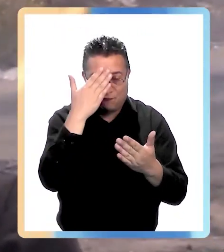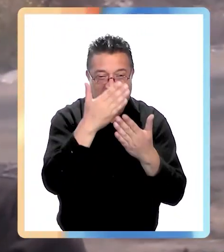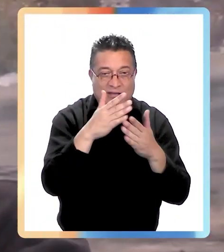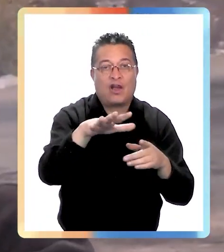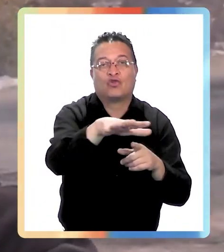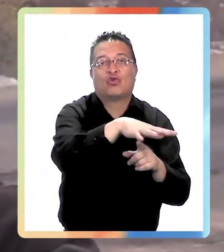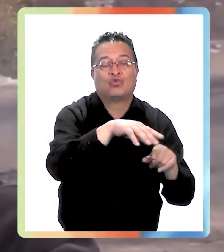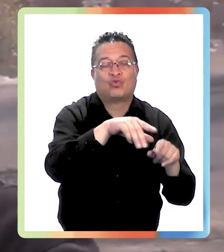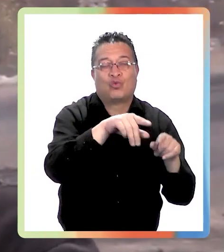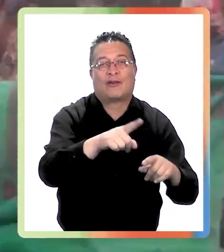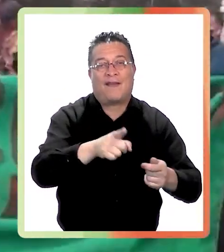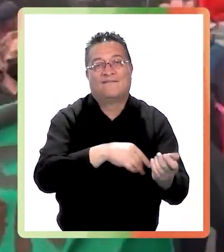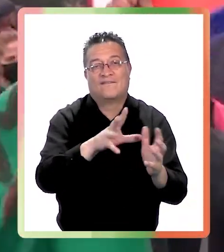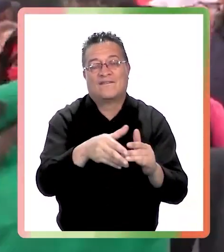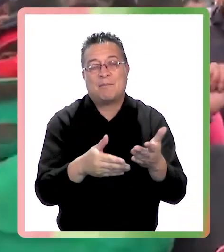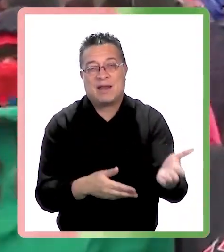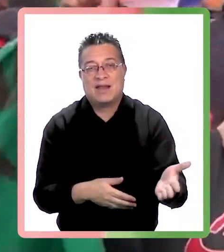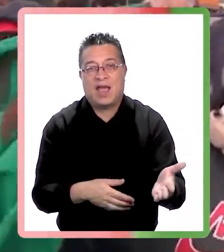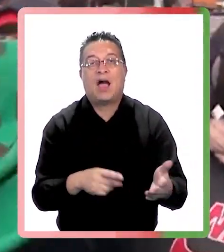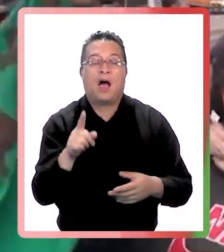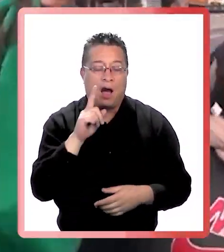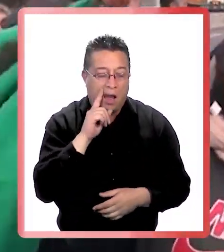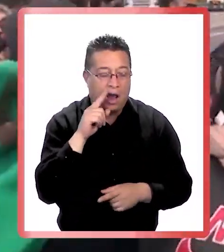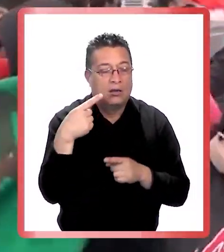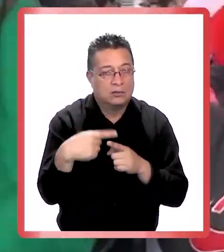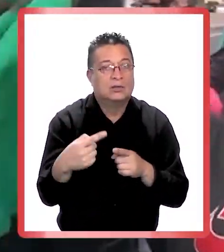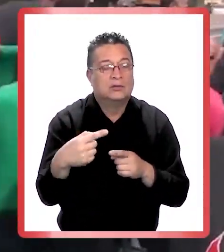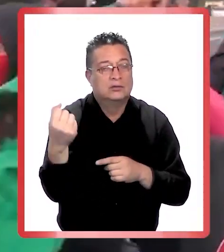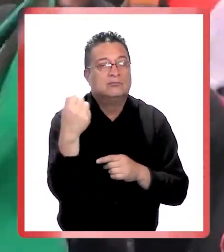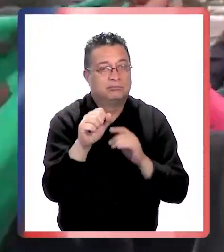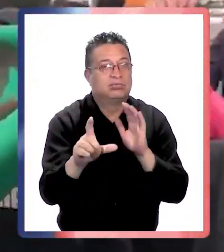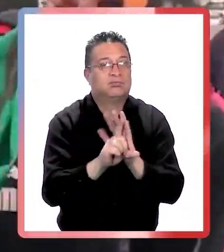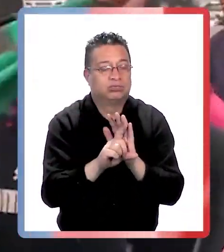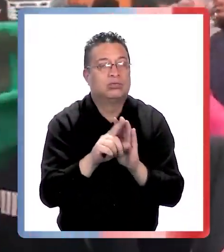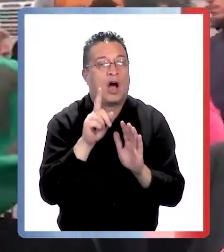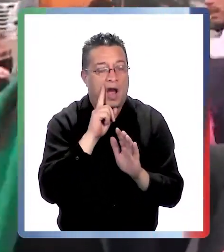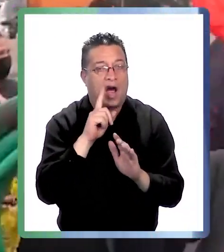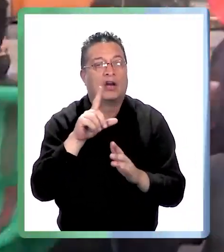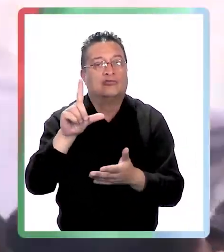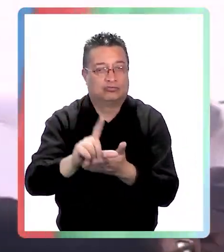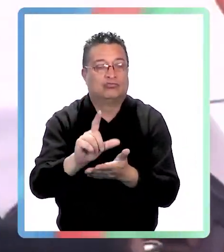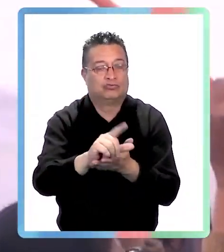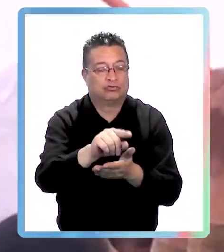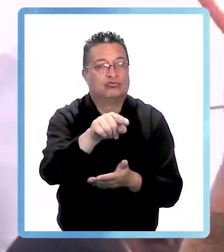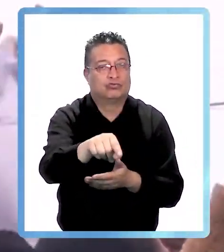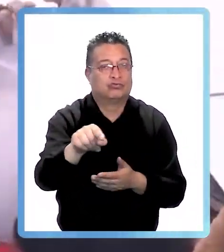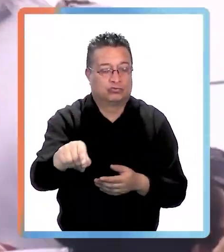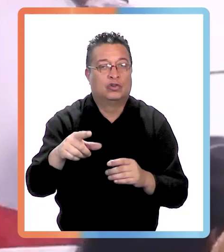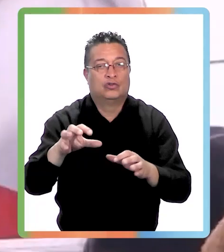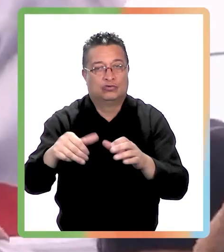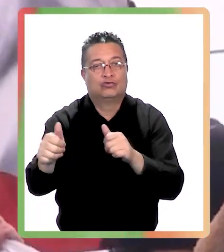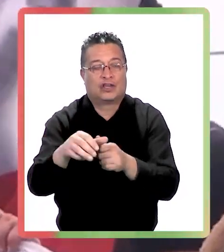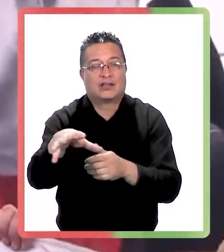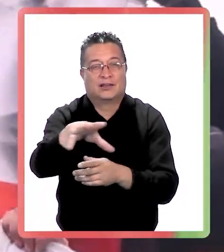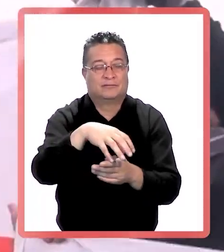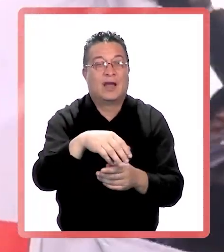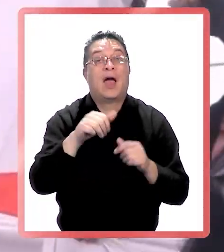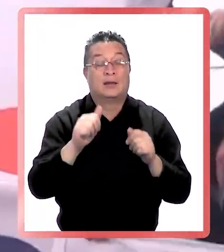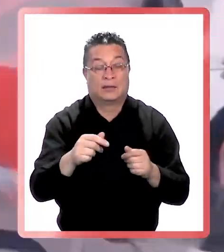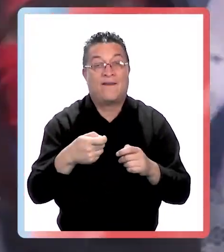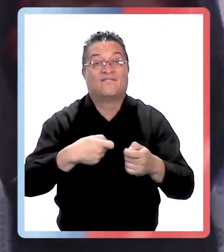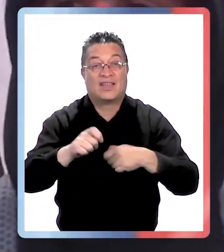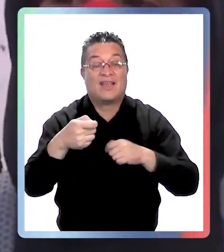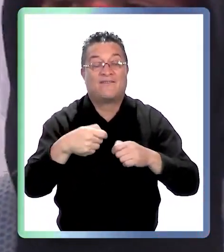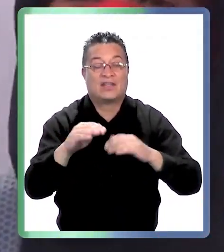la situación que presentan estas familias. Han existido eventos delictuales que involucran sitios de suceso a sectores del predio,